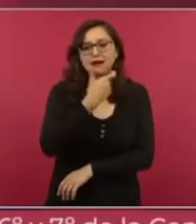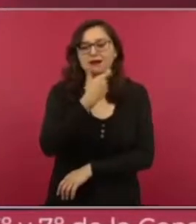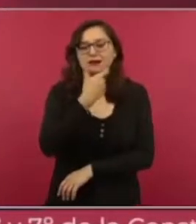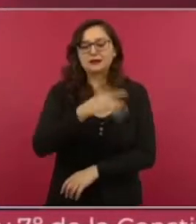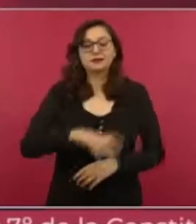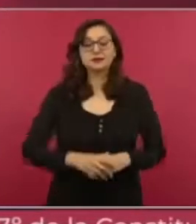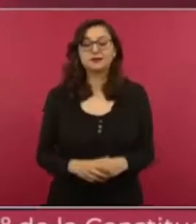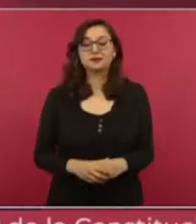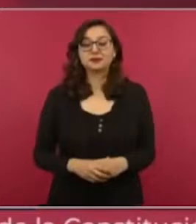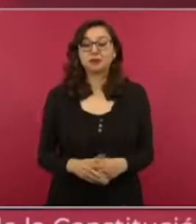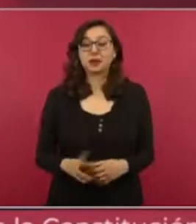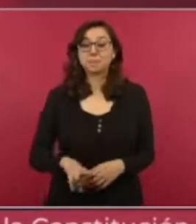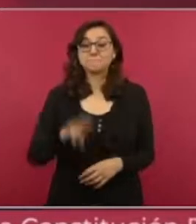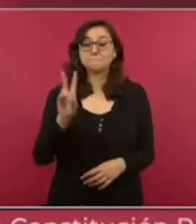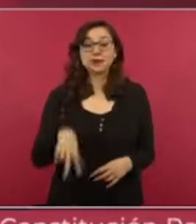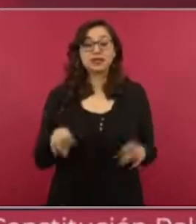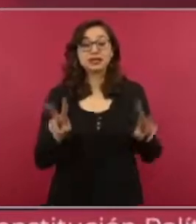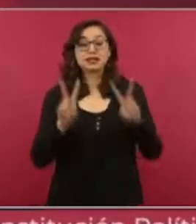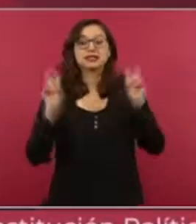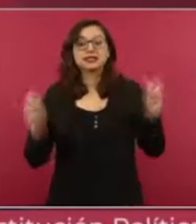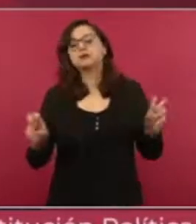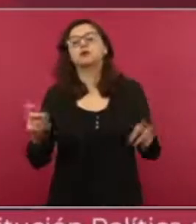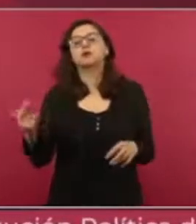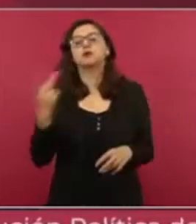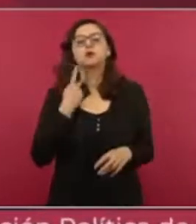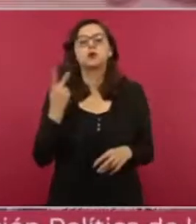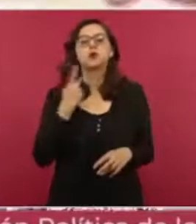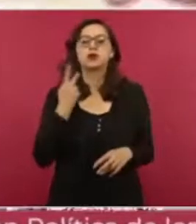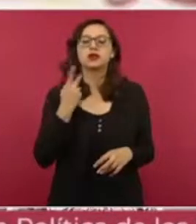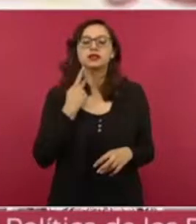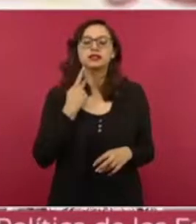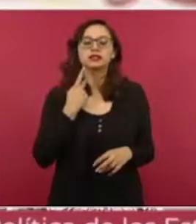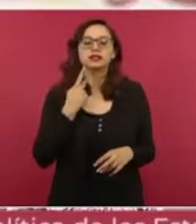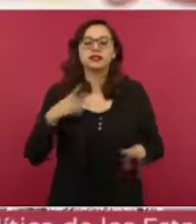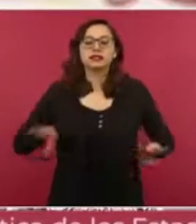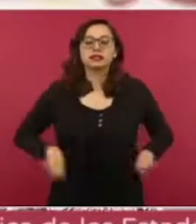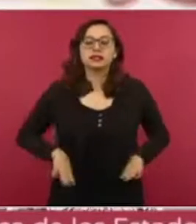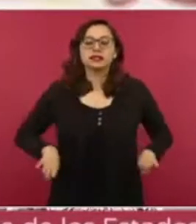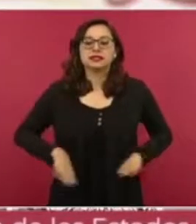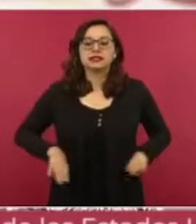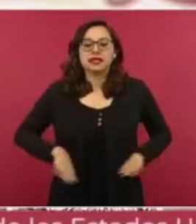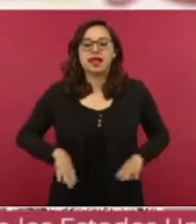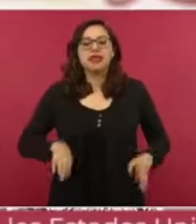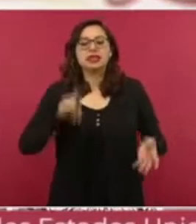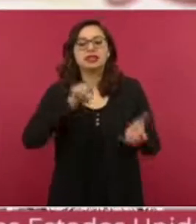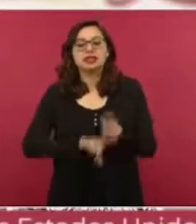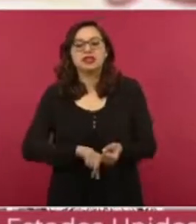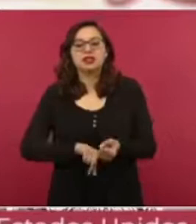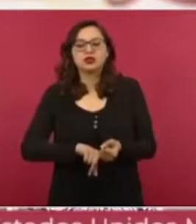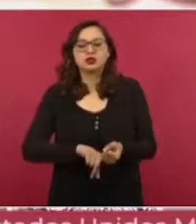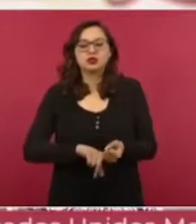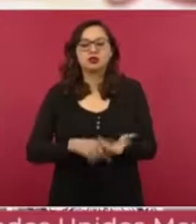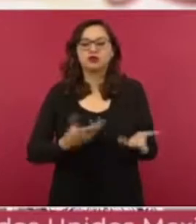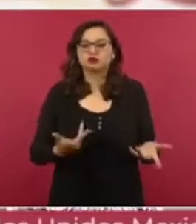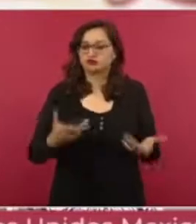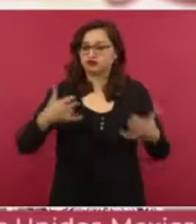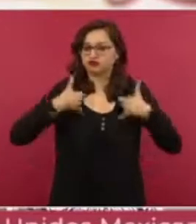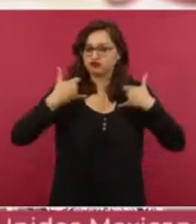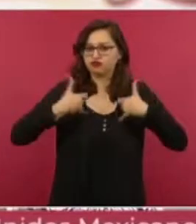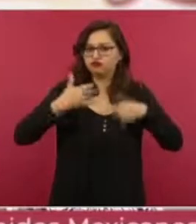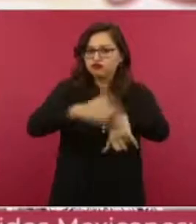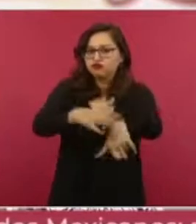en política una de las cosas que no se deben hacer, esto para los jóvenes